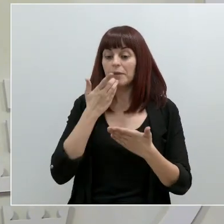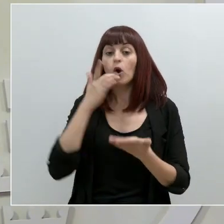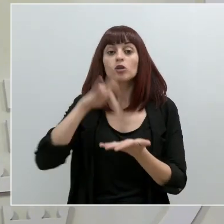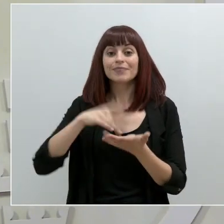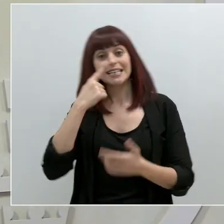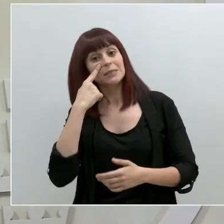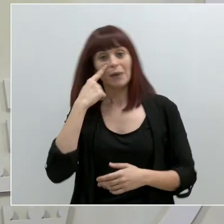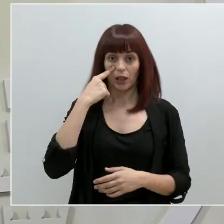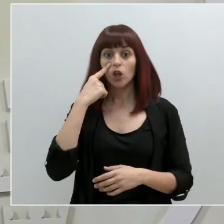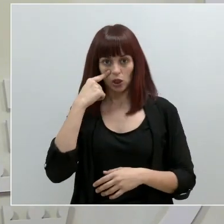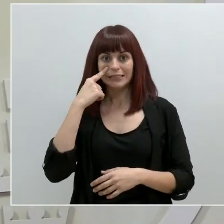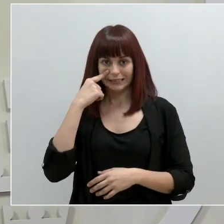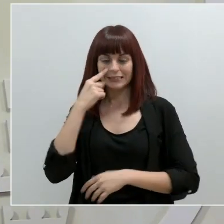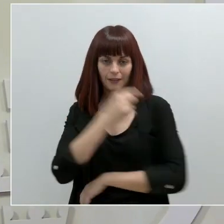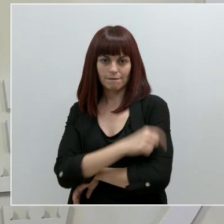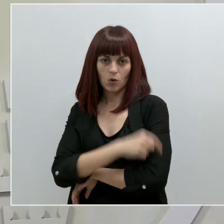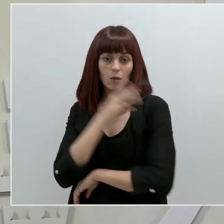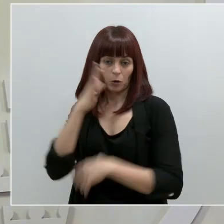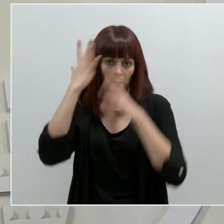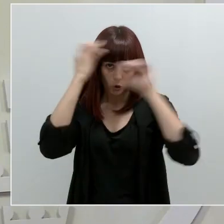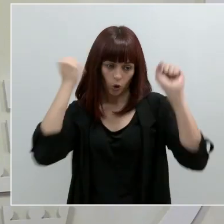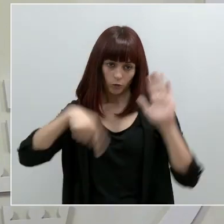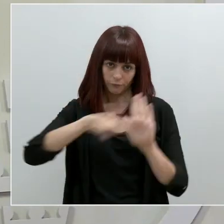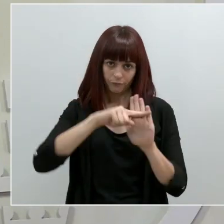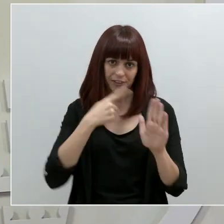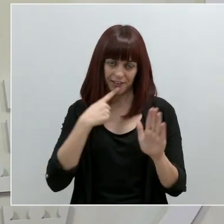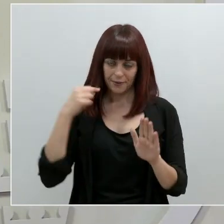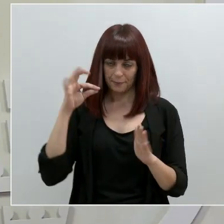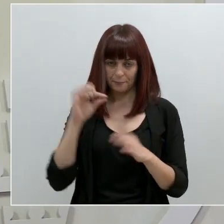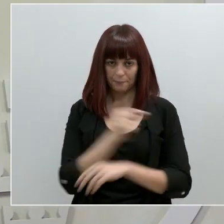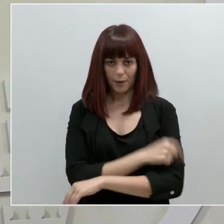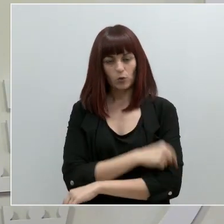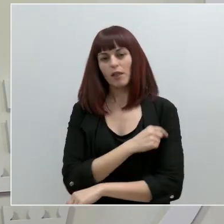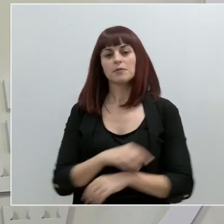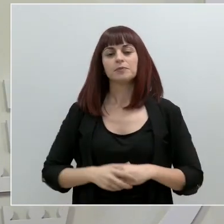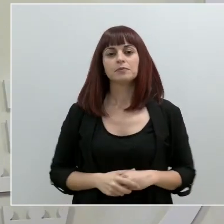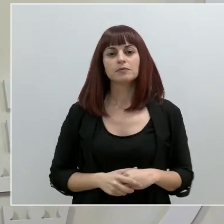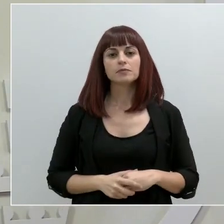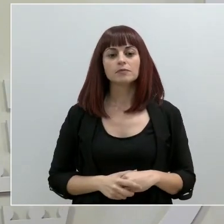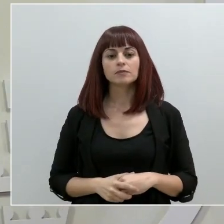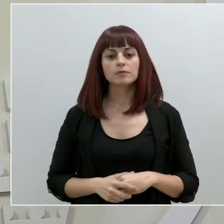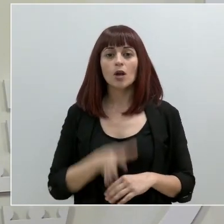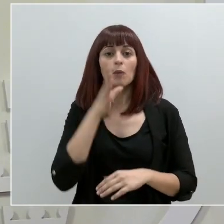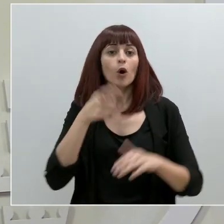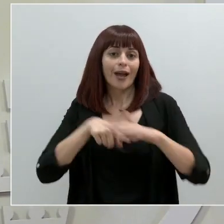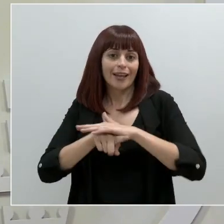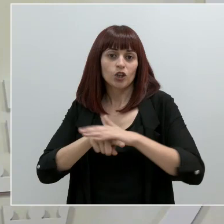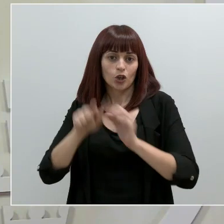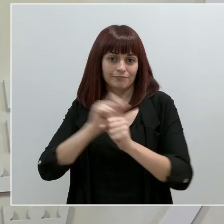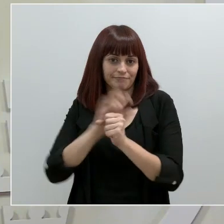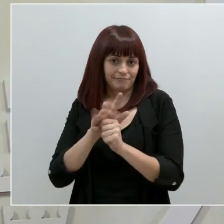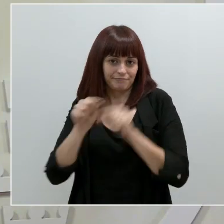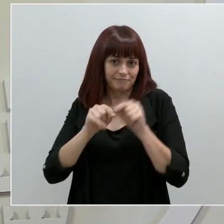que entrarían dentro del protocolo de personal de salud pública que se vacuna porque está en gestión de la pandemia y